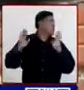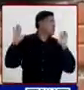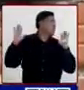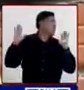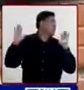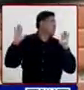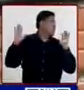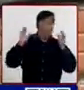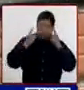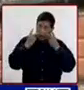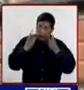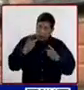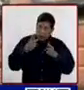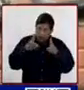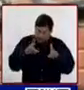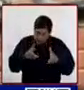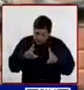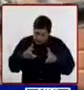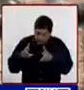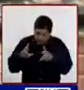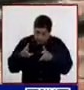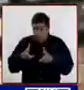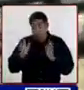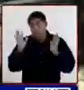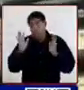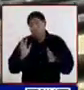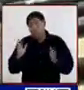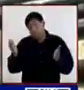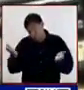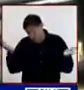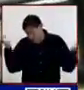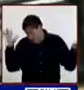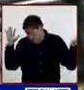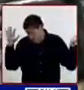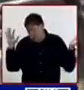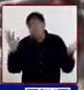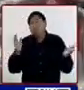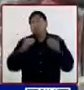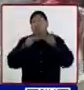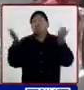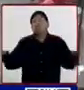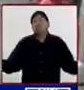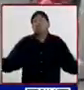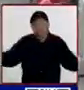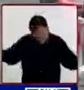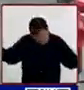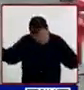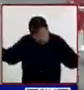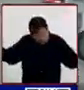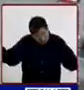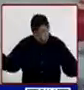ver. Se lo ven las cámaras de seguridad. Yaps, que ven, yaps. ¿Qué voy a hacer?